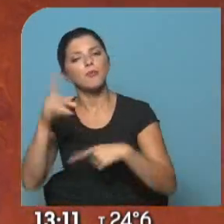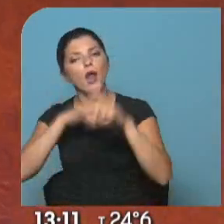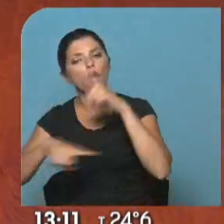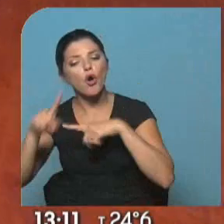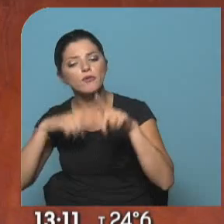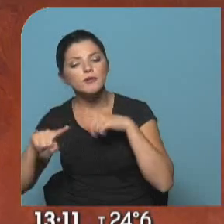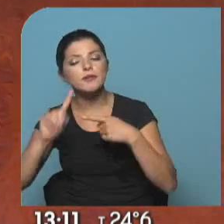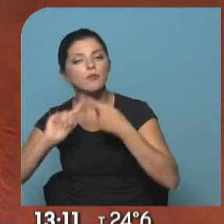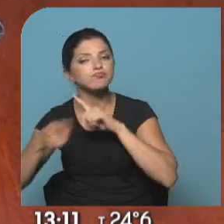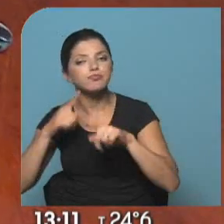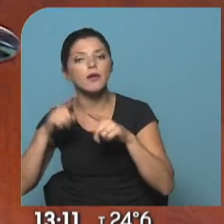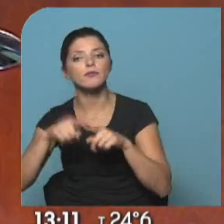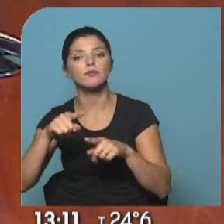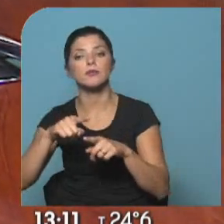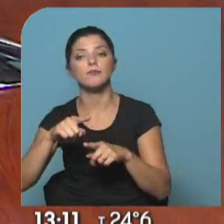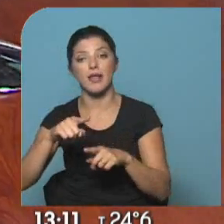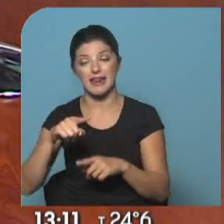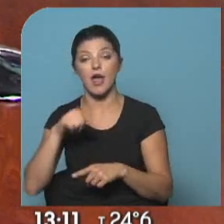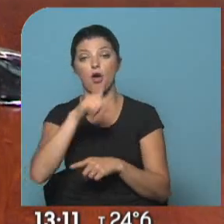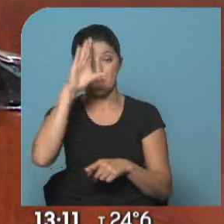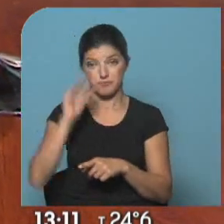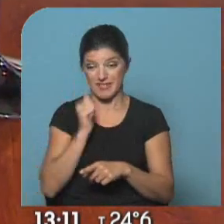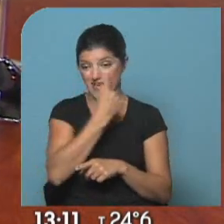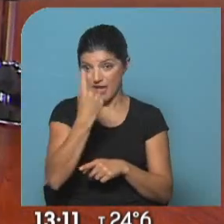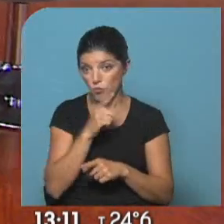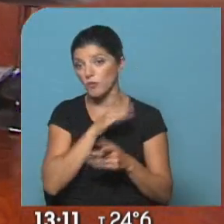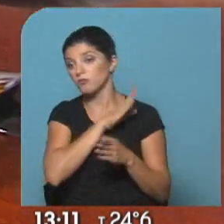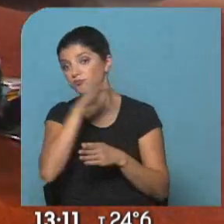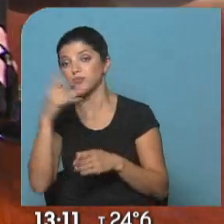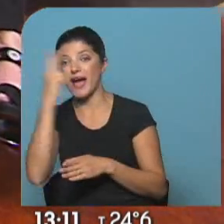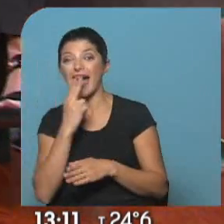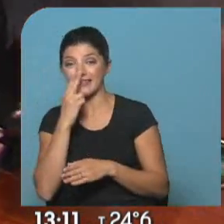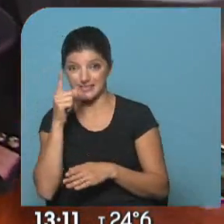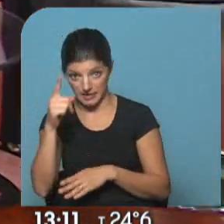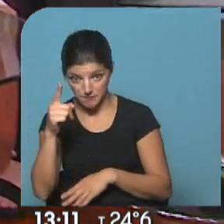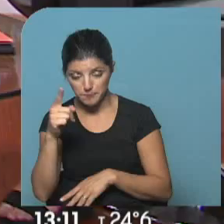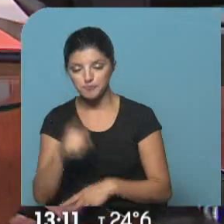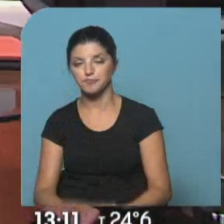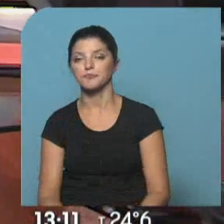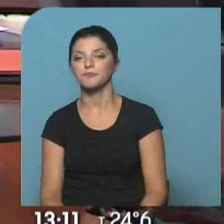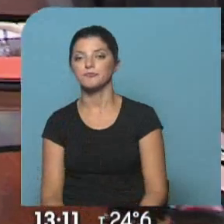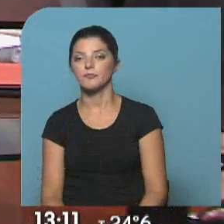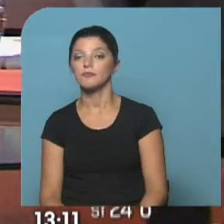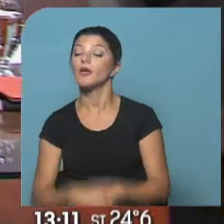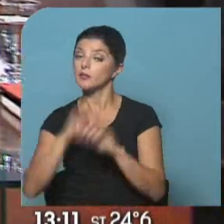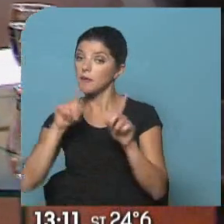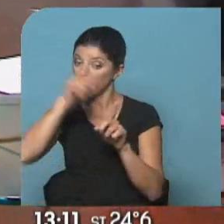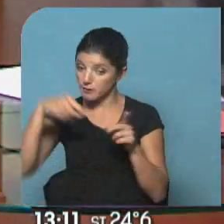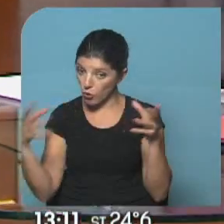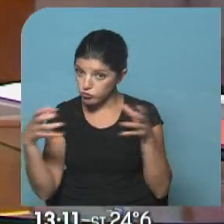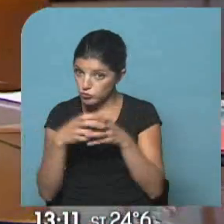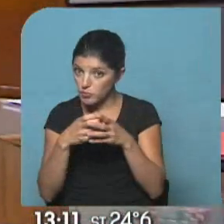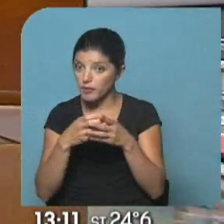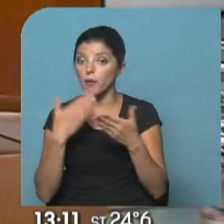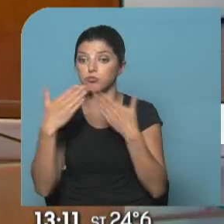fuerzas latinoamericanas en Haití. Y eso fue muy efectivo y además generó un proceso de consulta que se mantuvo, digamos, durante todo el tiempo en